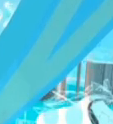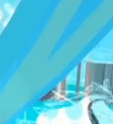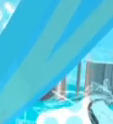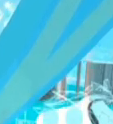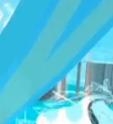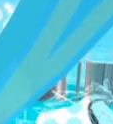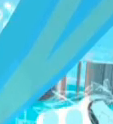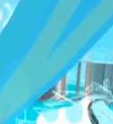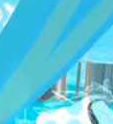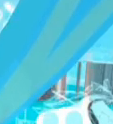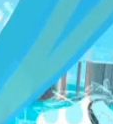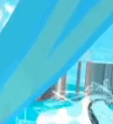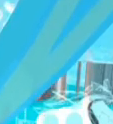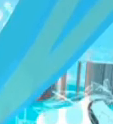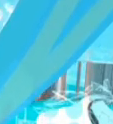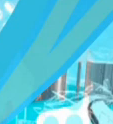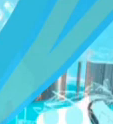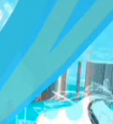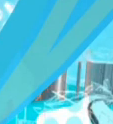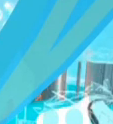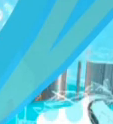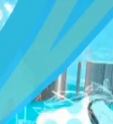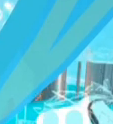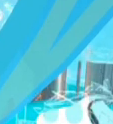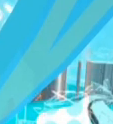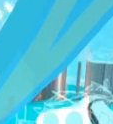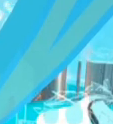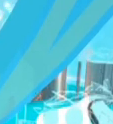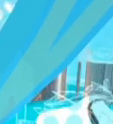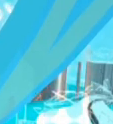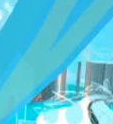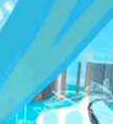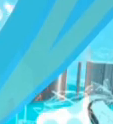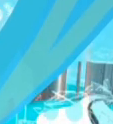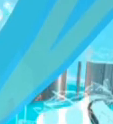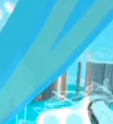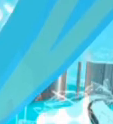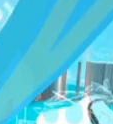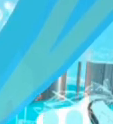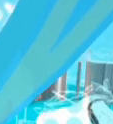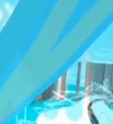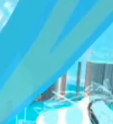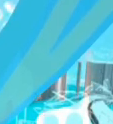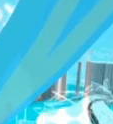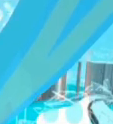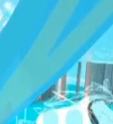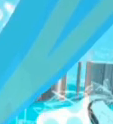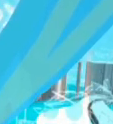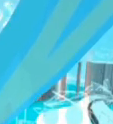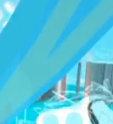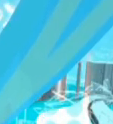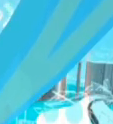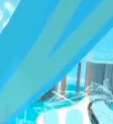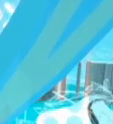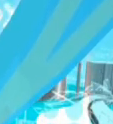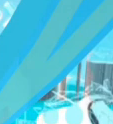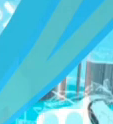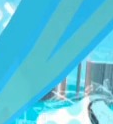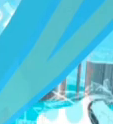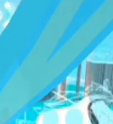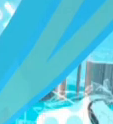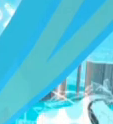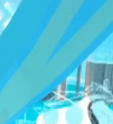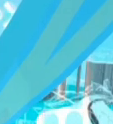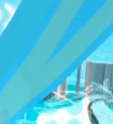contra la corrupción, que hay además al interno de la Corte un resquebrajamiento